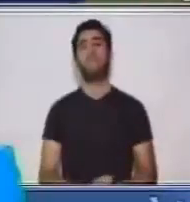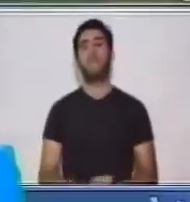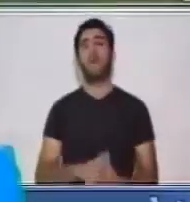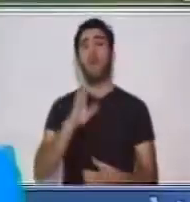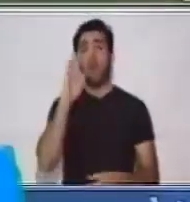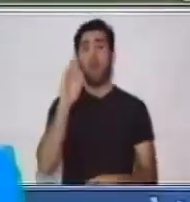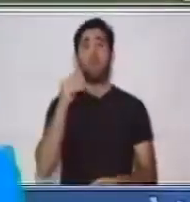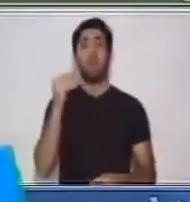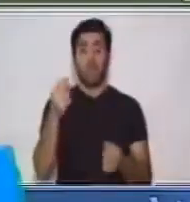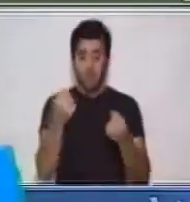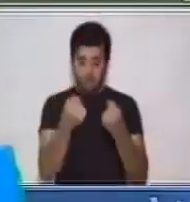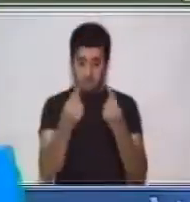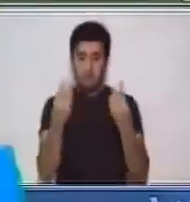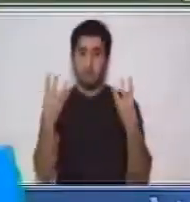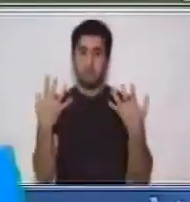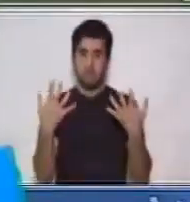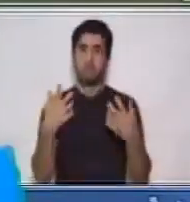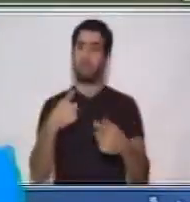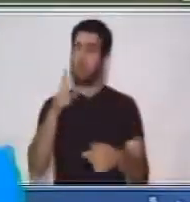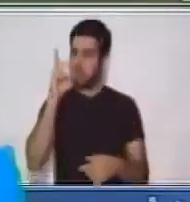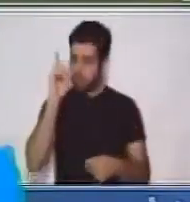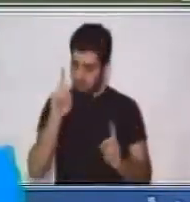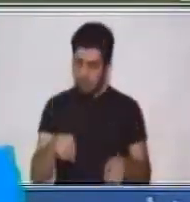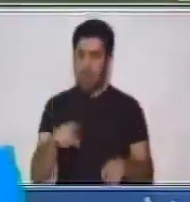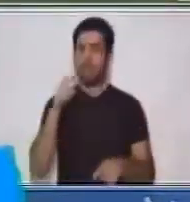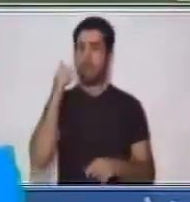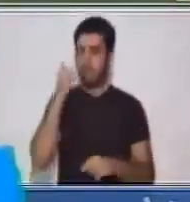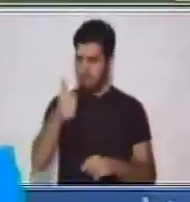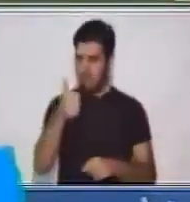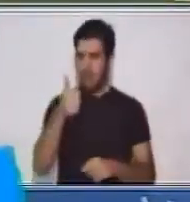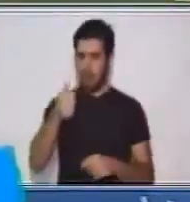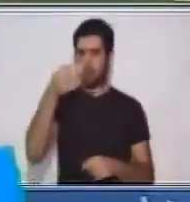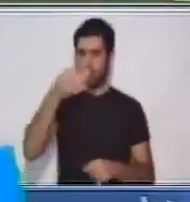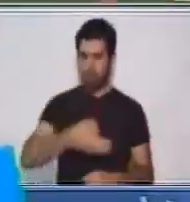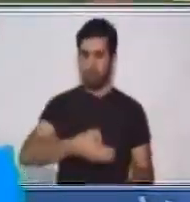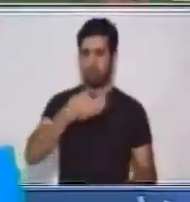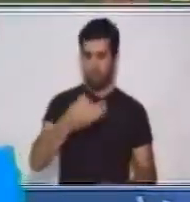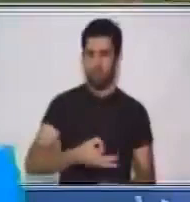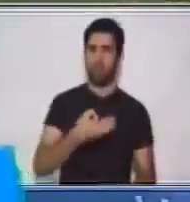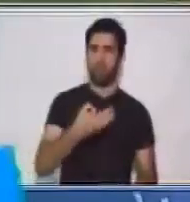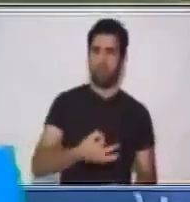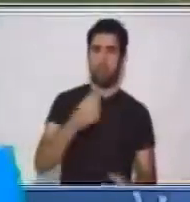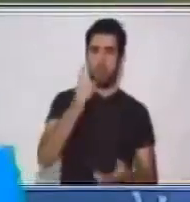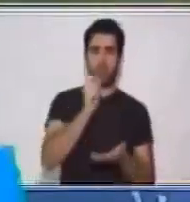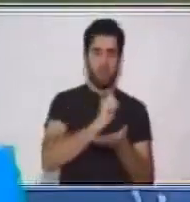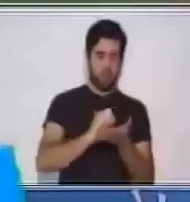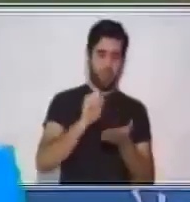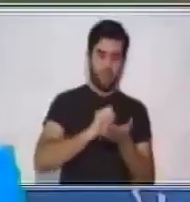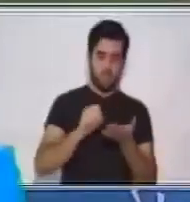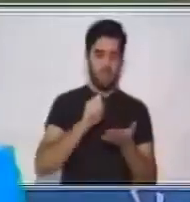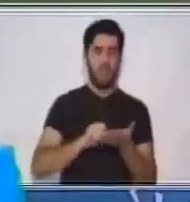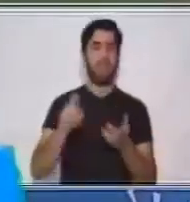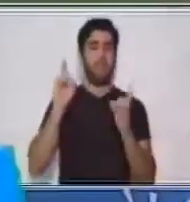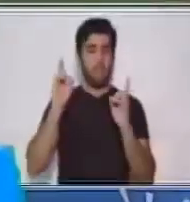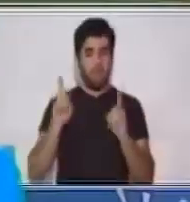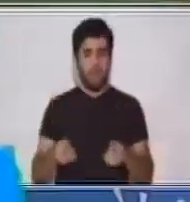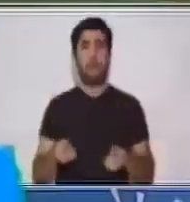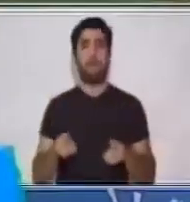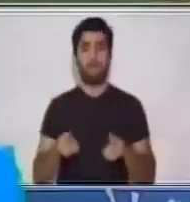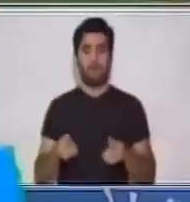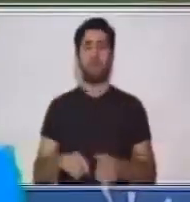matemáticas son bien acertadas y tienen que ser muy, muy, muy acertadas. puntuales y